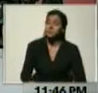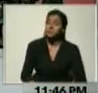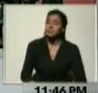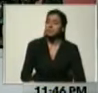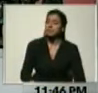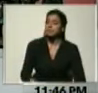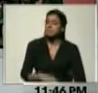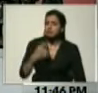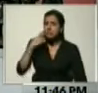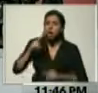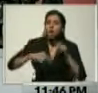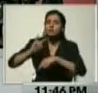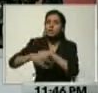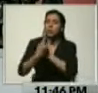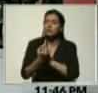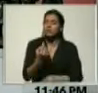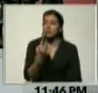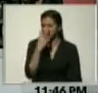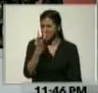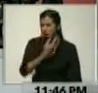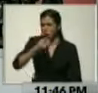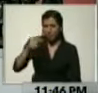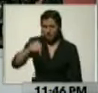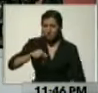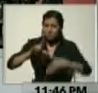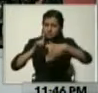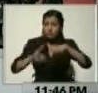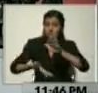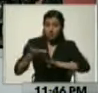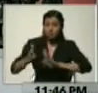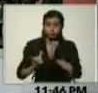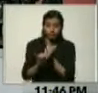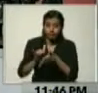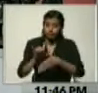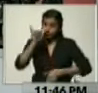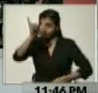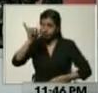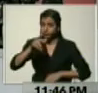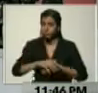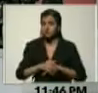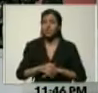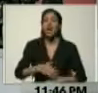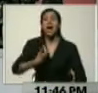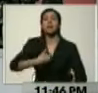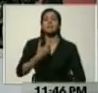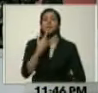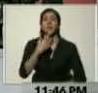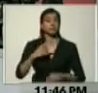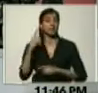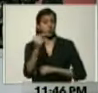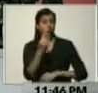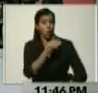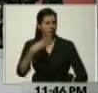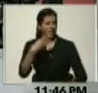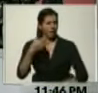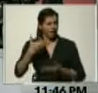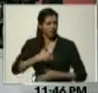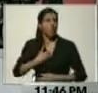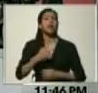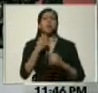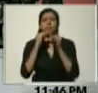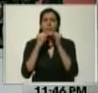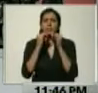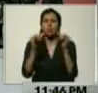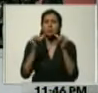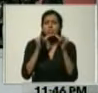Las secuelas de la visita de Obama a América Latina. A su salida de Latinoamérica se anuncia la retirada de Argentina del canal Telesur y casualmente la ONU se pronuncia a favor de la